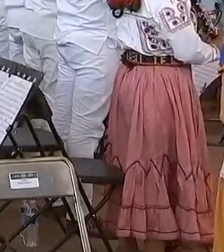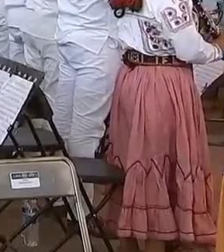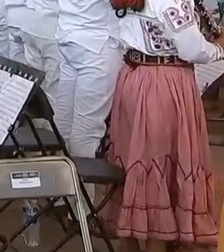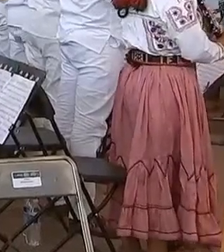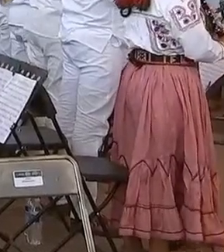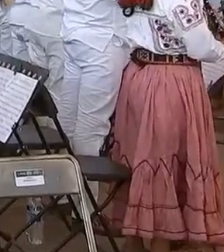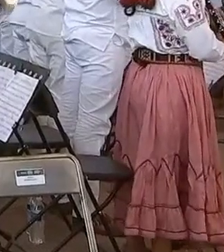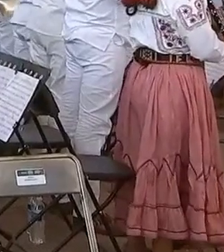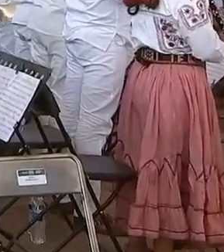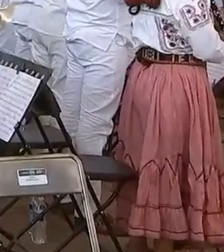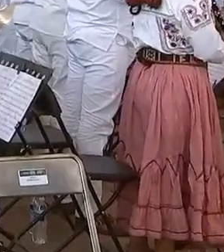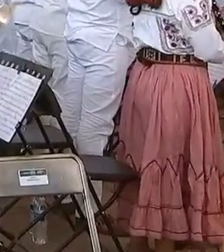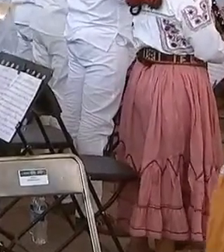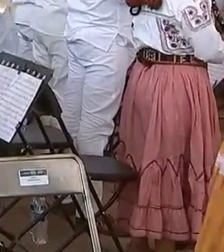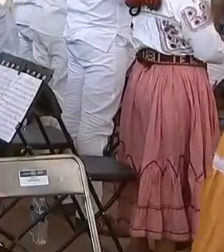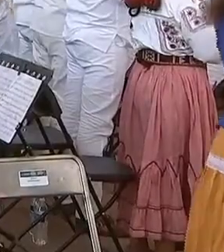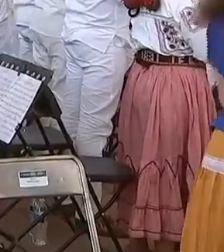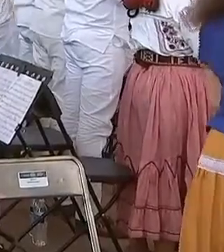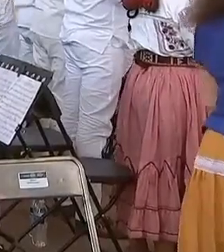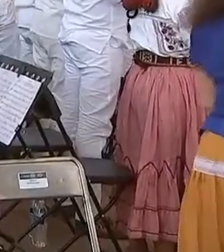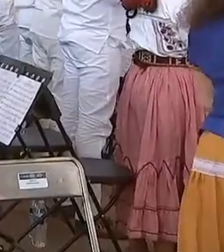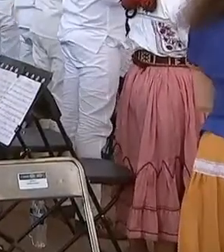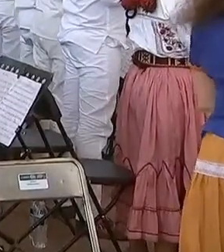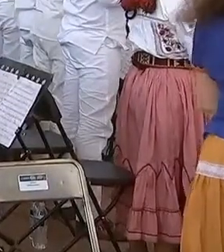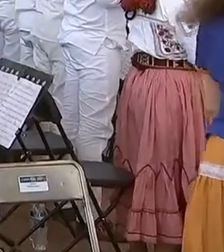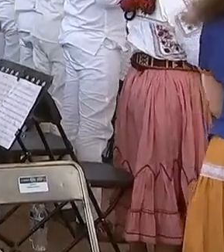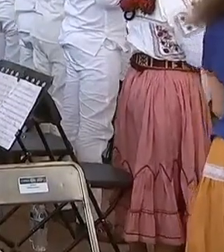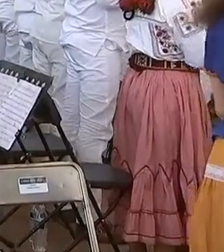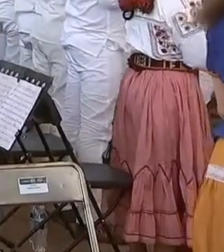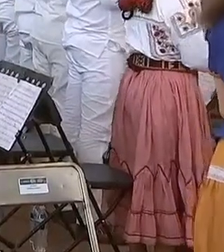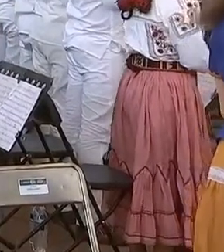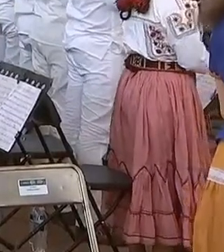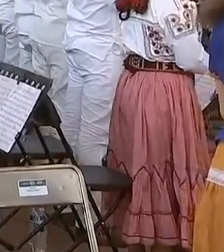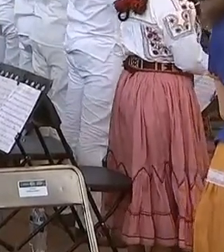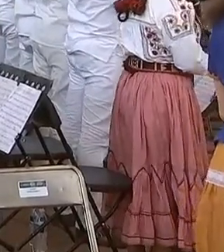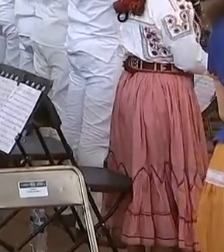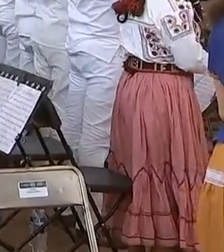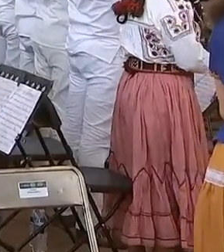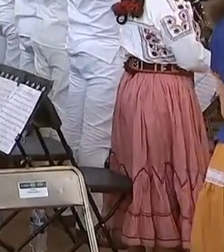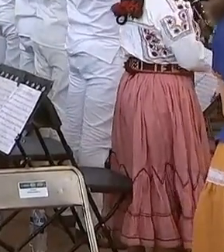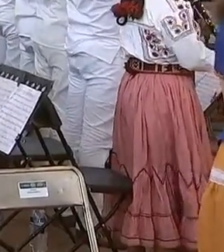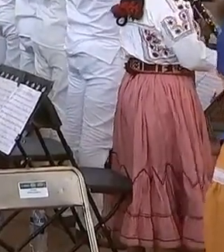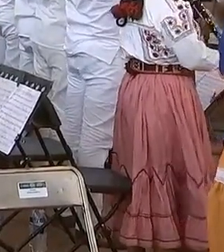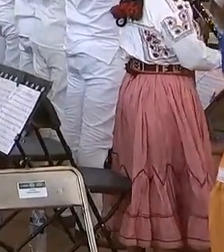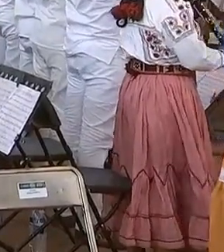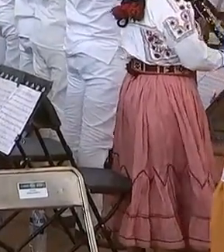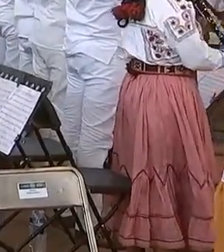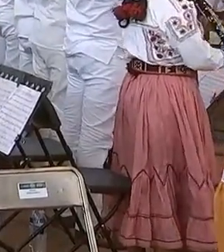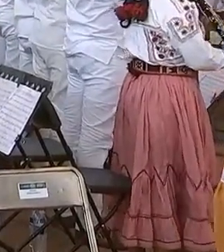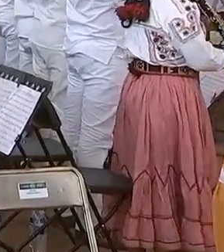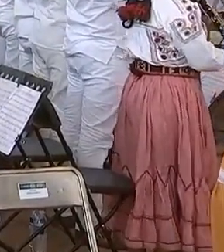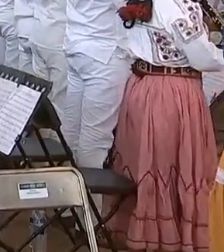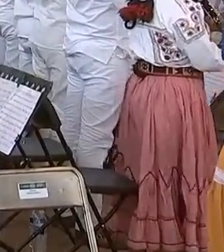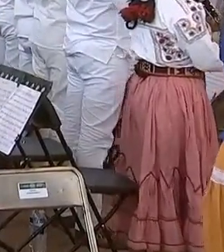Mexicano, Nazahuatatay, Bajo, Cabaitai, Tosihuahuento,